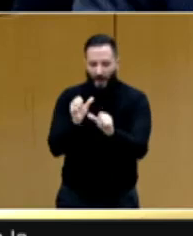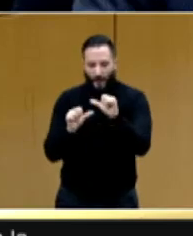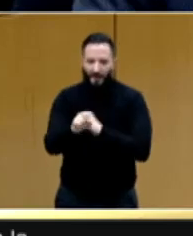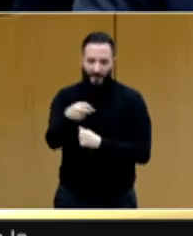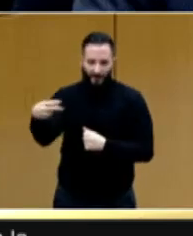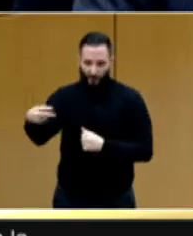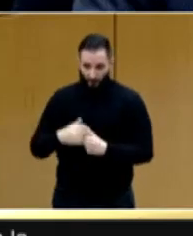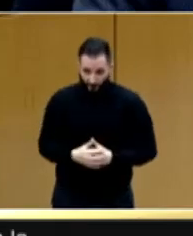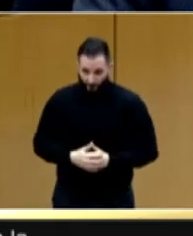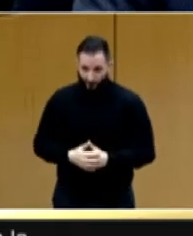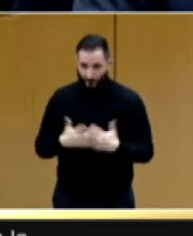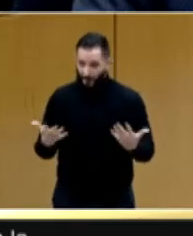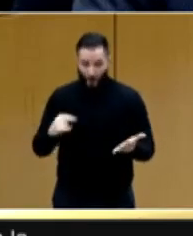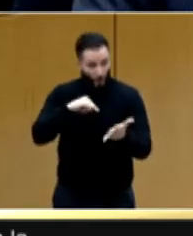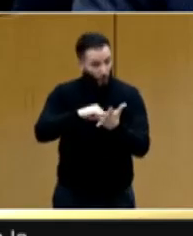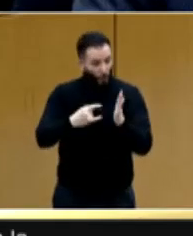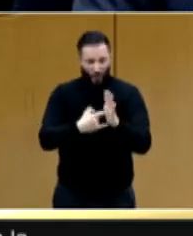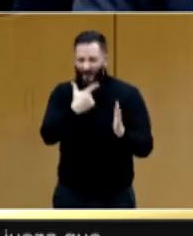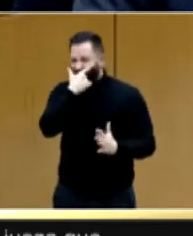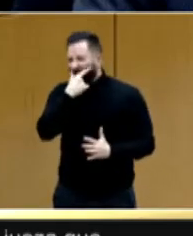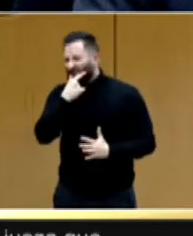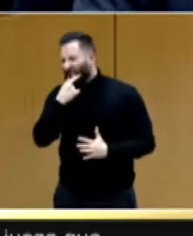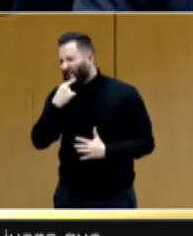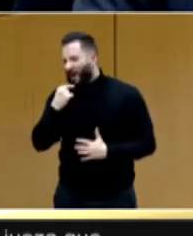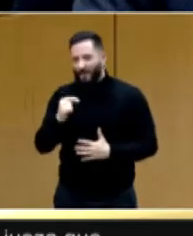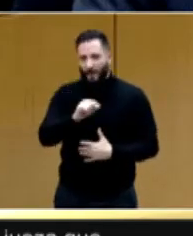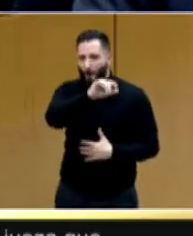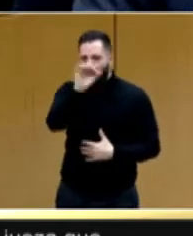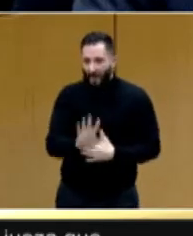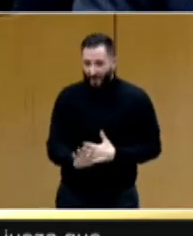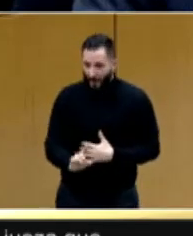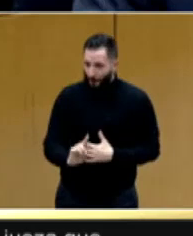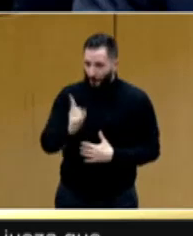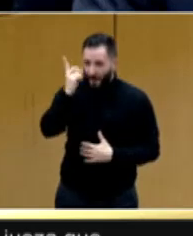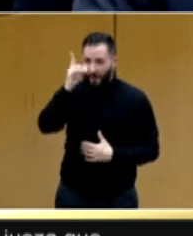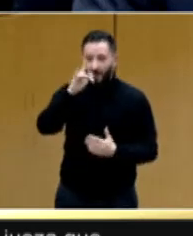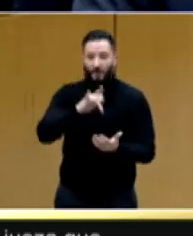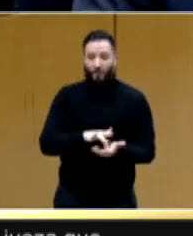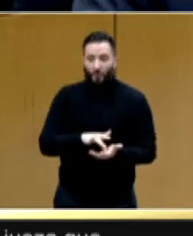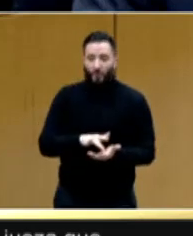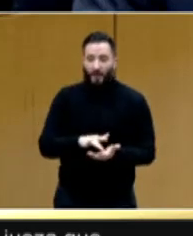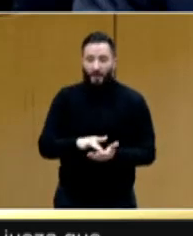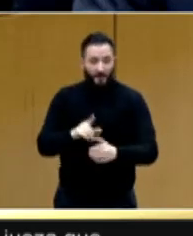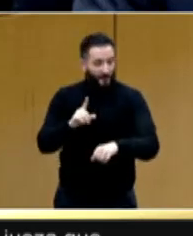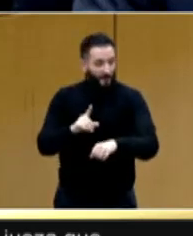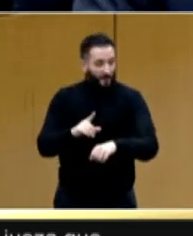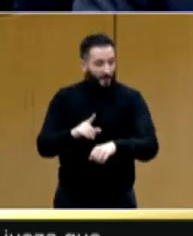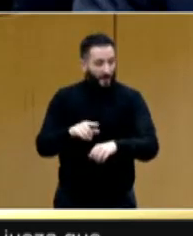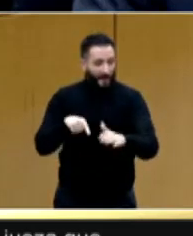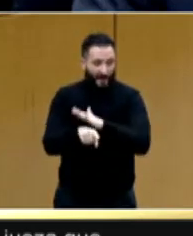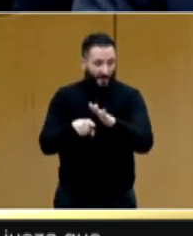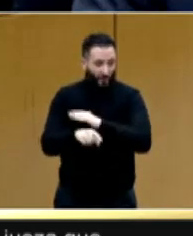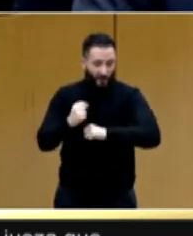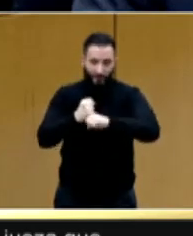mejores o sea las resoluciones más sencillas que parecían más sencillas por la sobrecarga de burocracia y los tiempos que también requiere la justicia